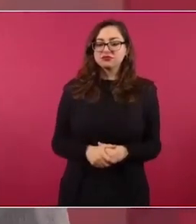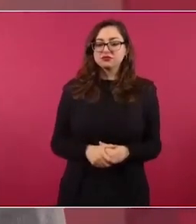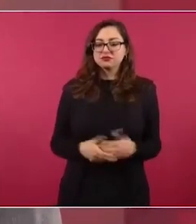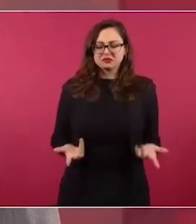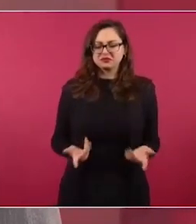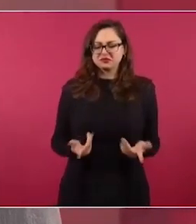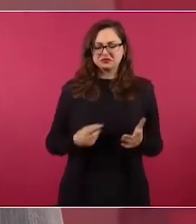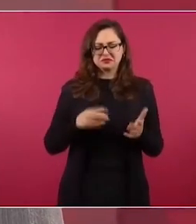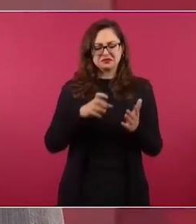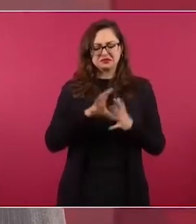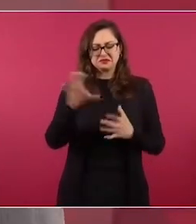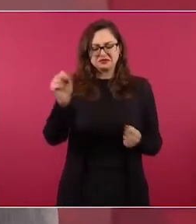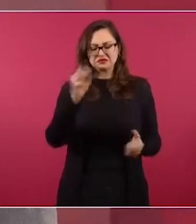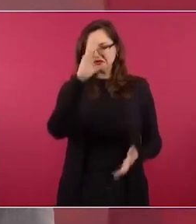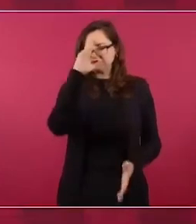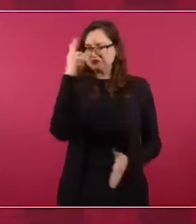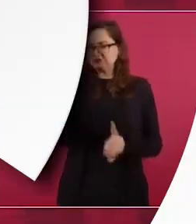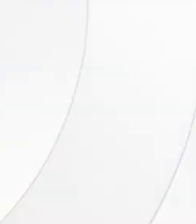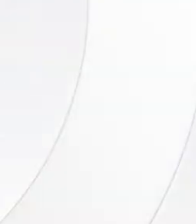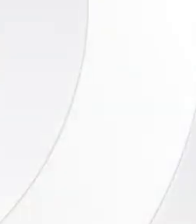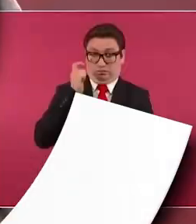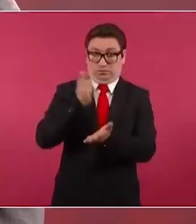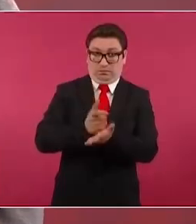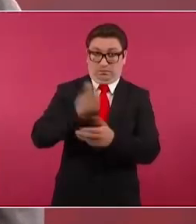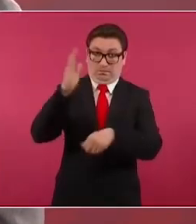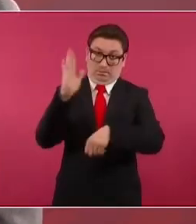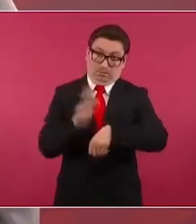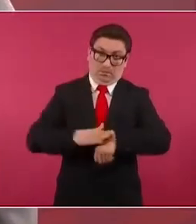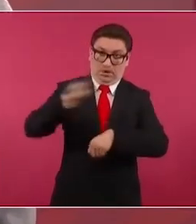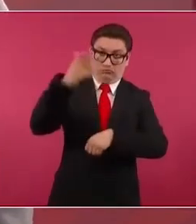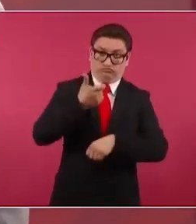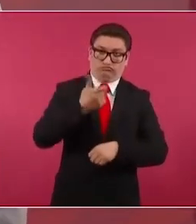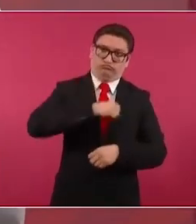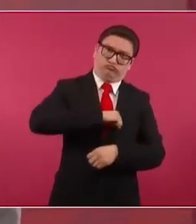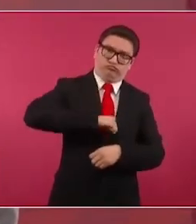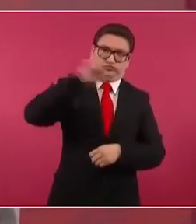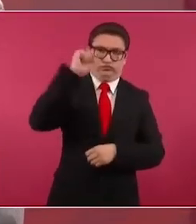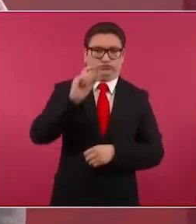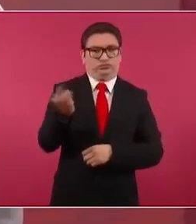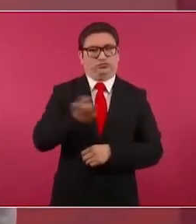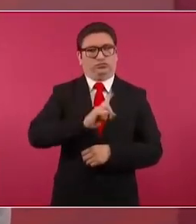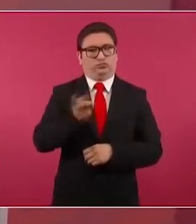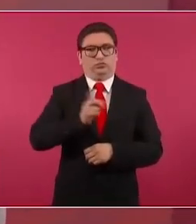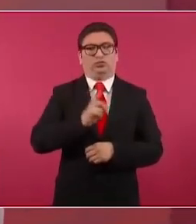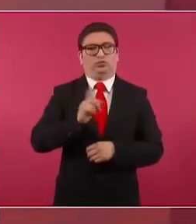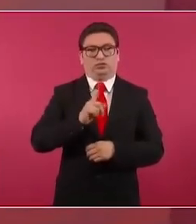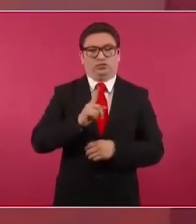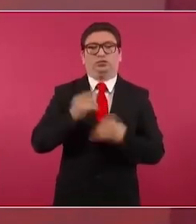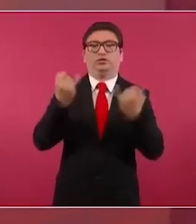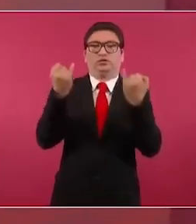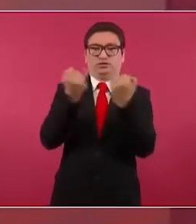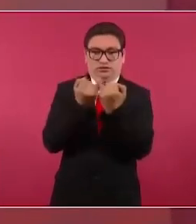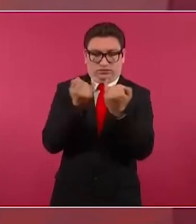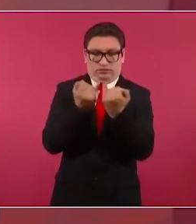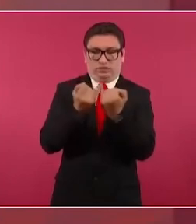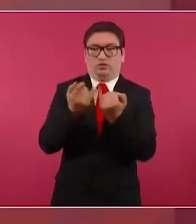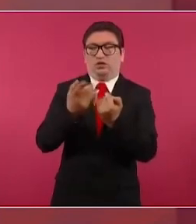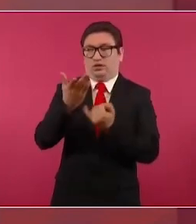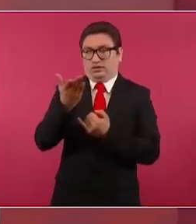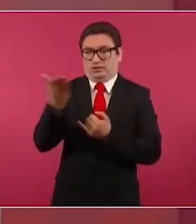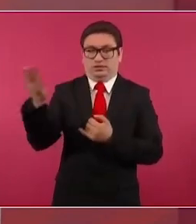violatorias de la Constitución y de los derechos humanos. También aprovecho para agradecerle a los legisladores que ya aprobaron la ley de